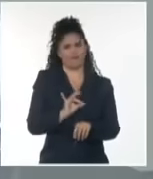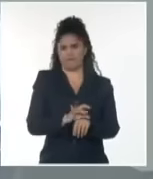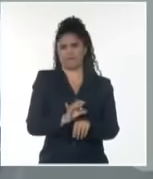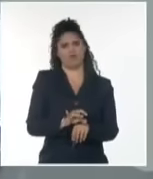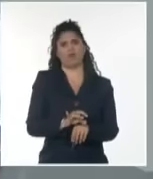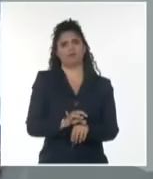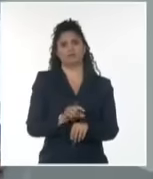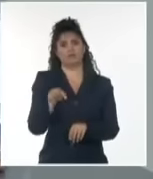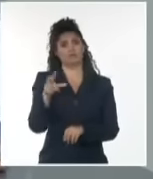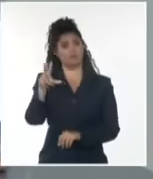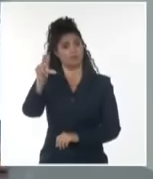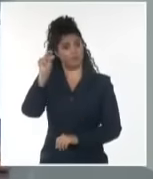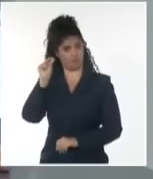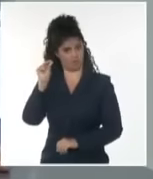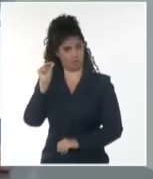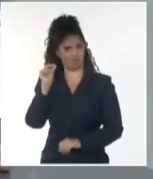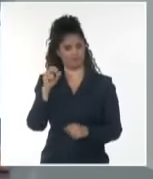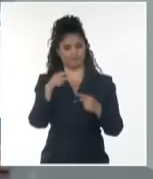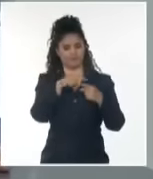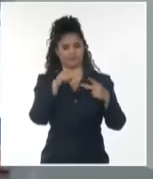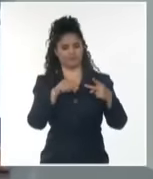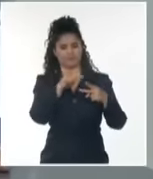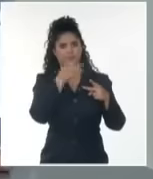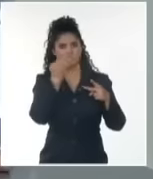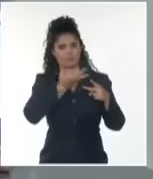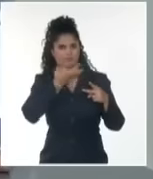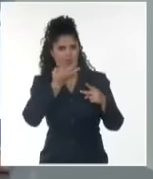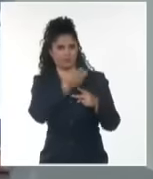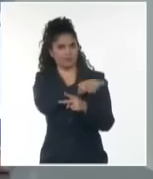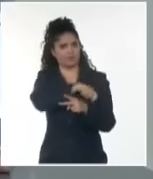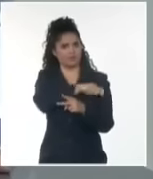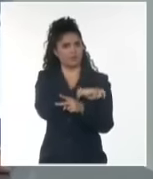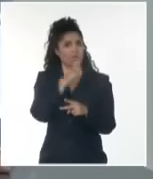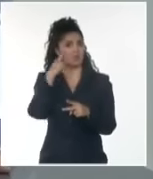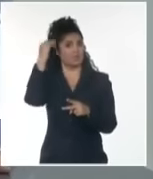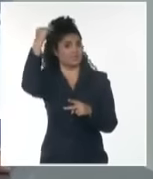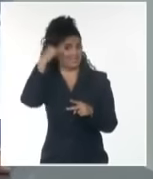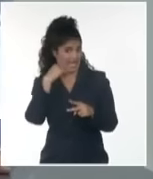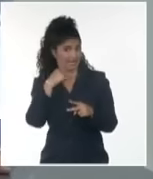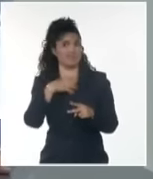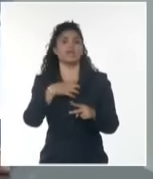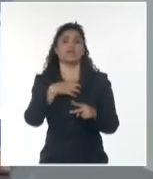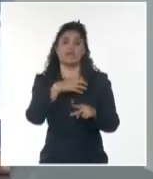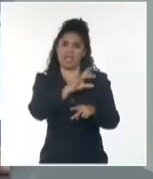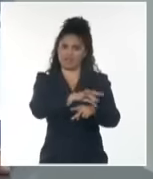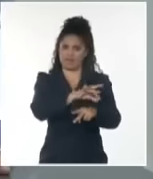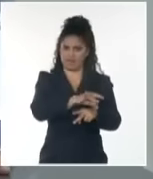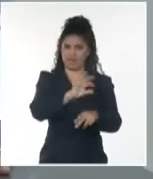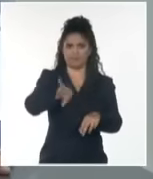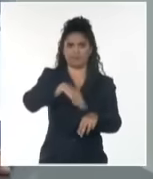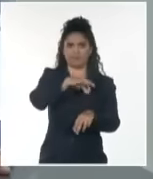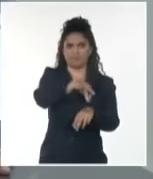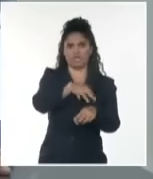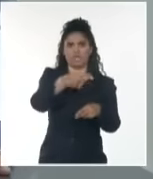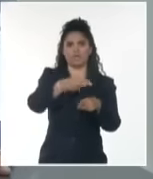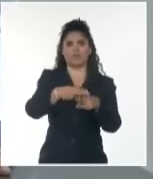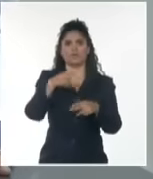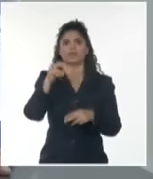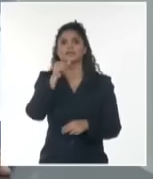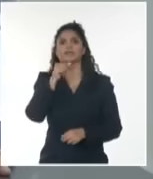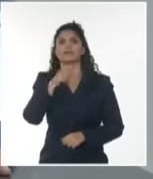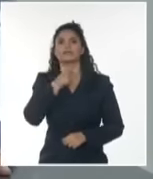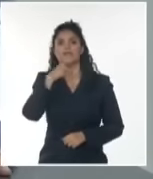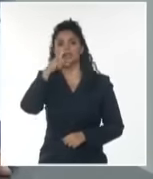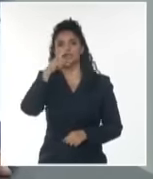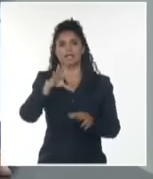Nuestra población conoce perfectamente y lamentablemente el dengue, que se transmite por un mosquito, que es el